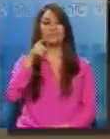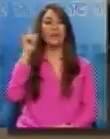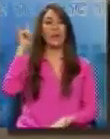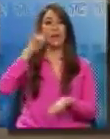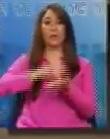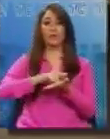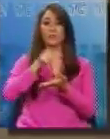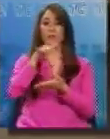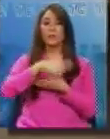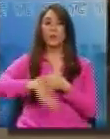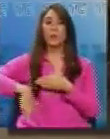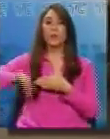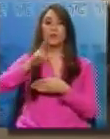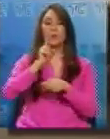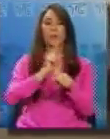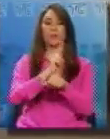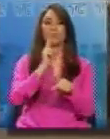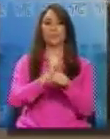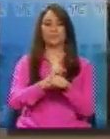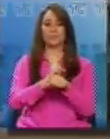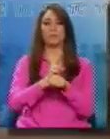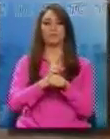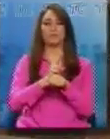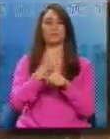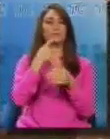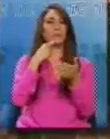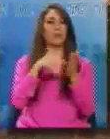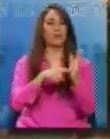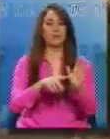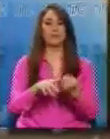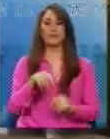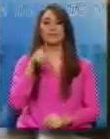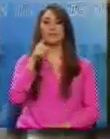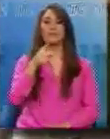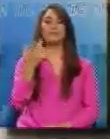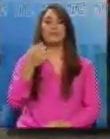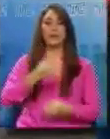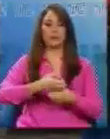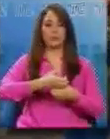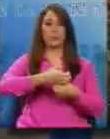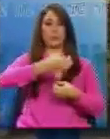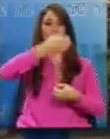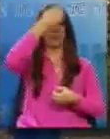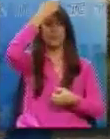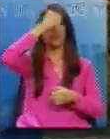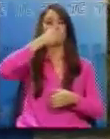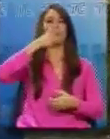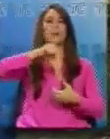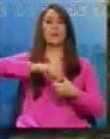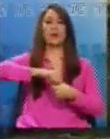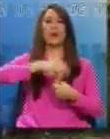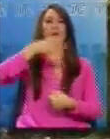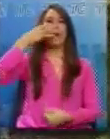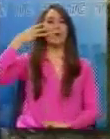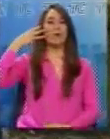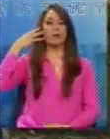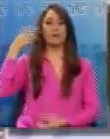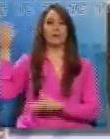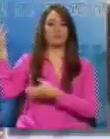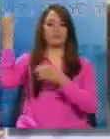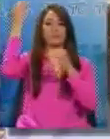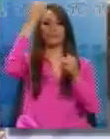es de origen o de uso sustentable. Por ejemplo, estas tuberías de petróleo que fueron traídas del oriente